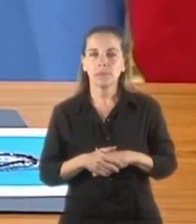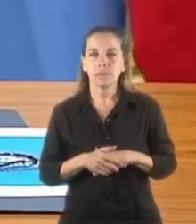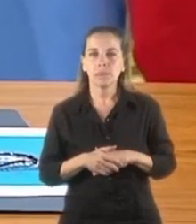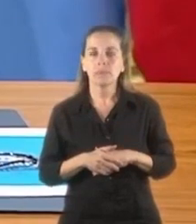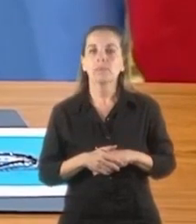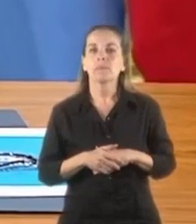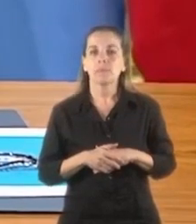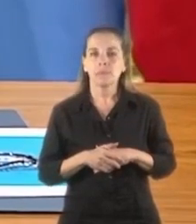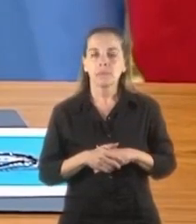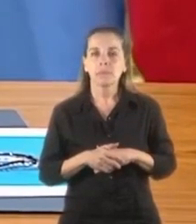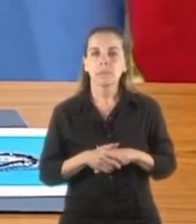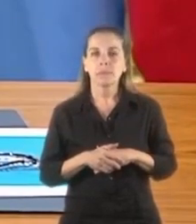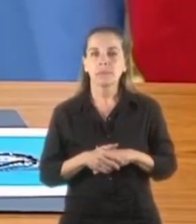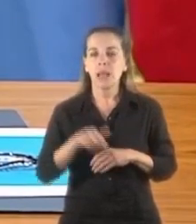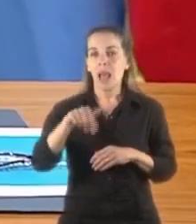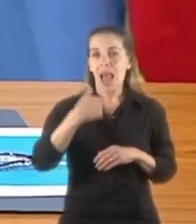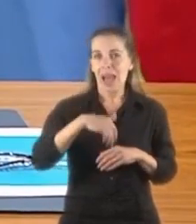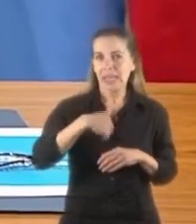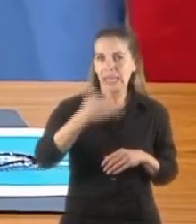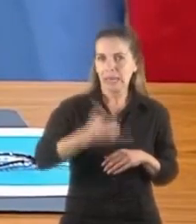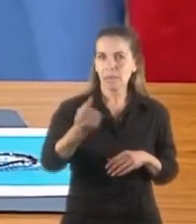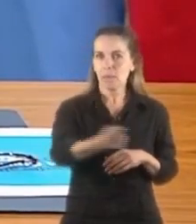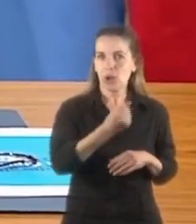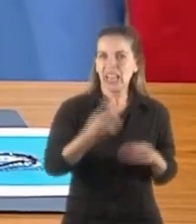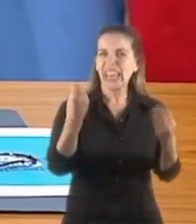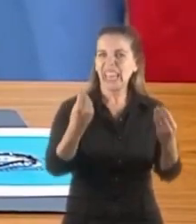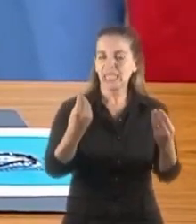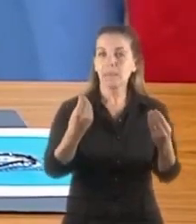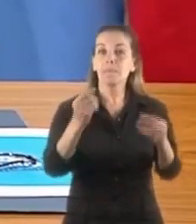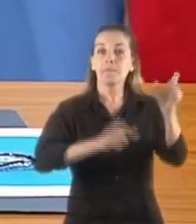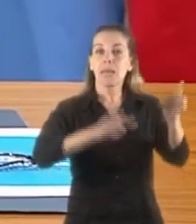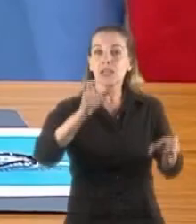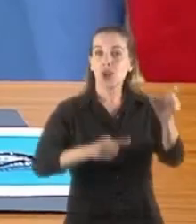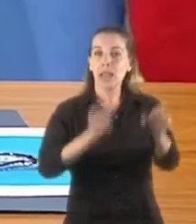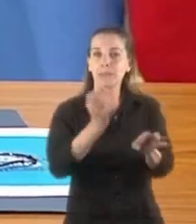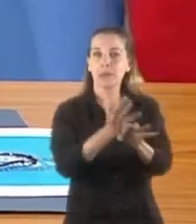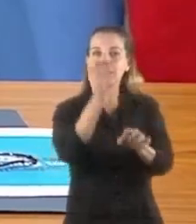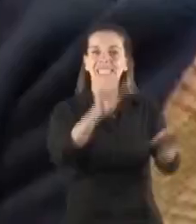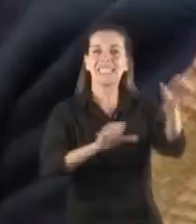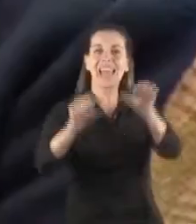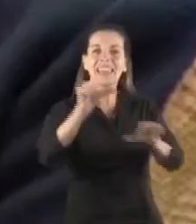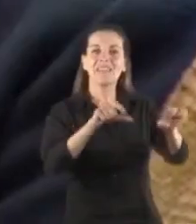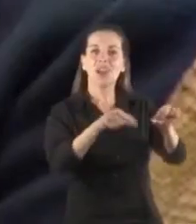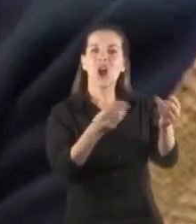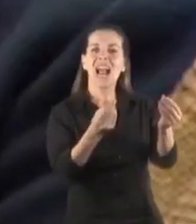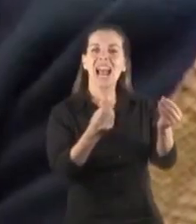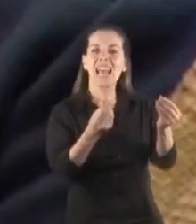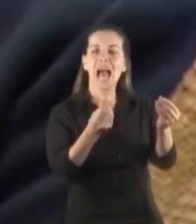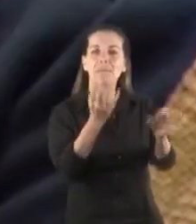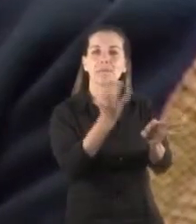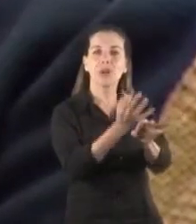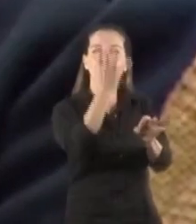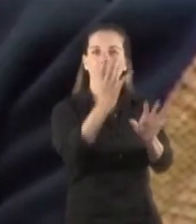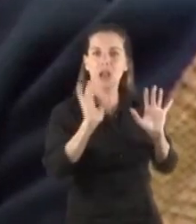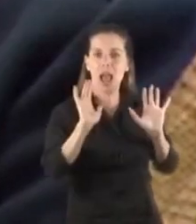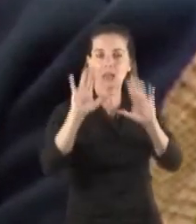de potencia la Argentina, es la calidad de sus científicos y de sus científicas, reconocidas en todo el